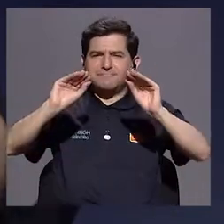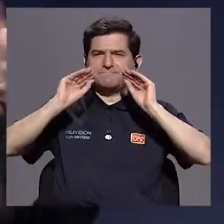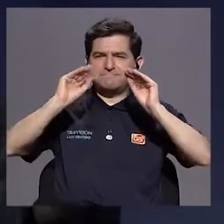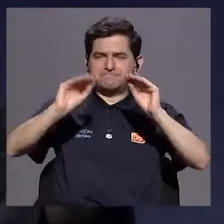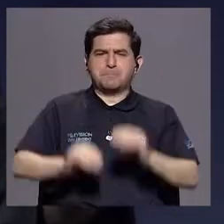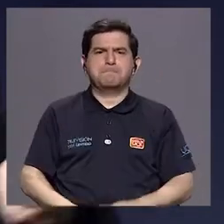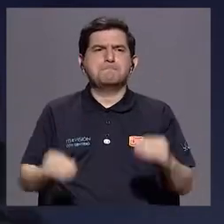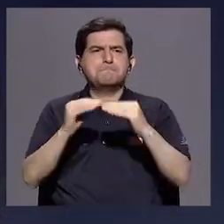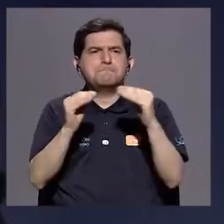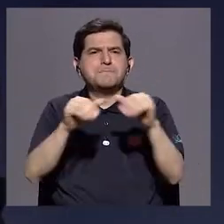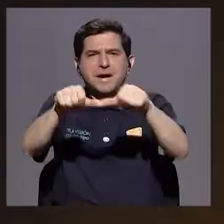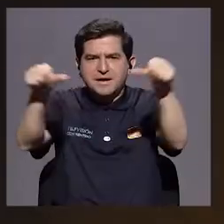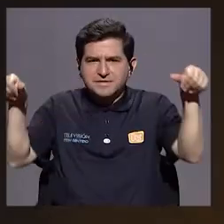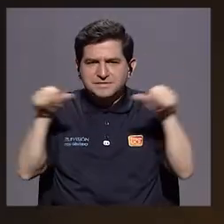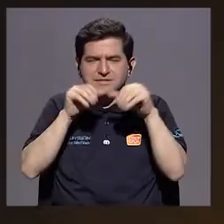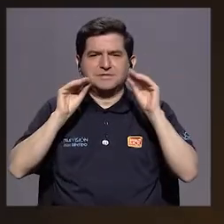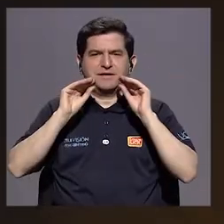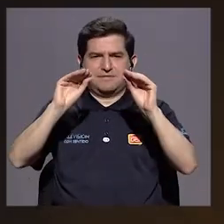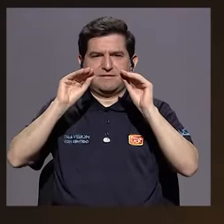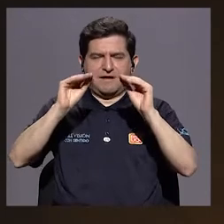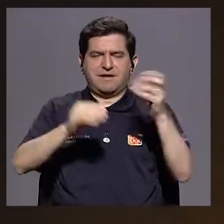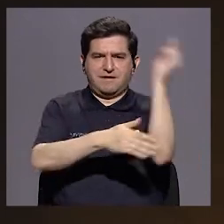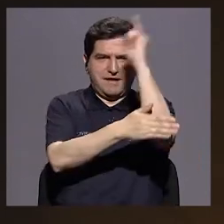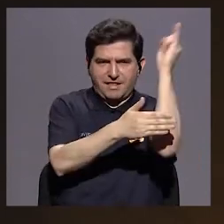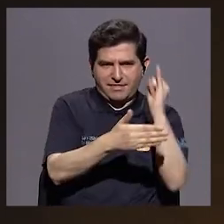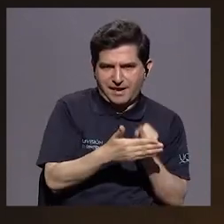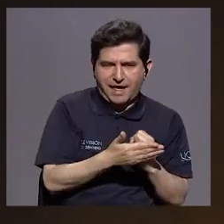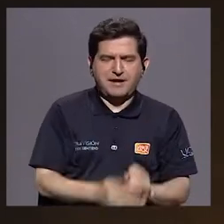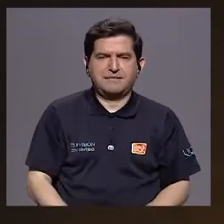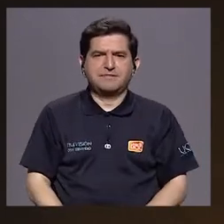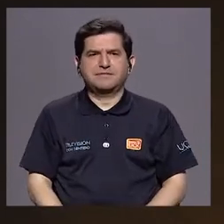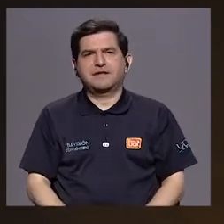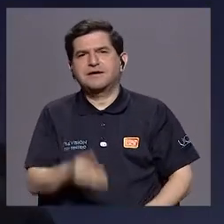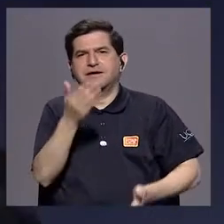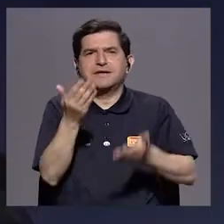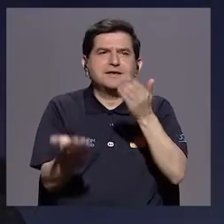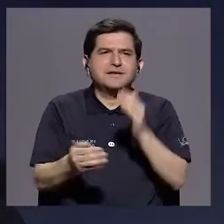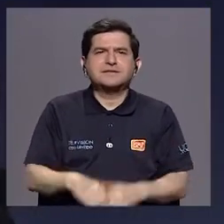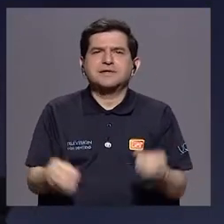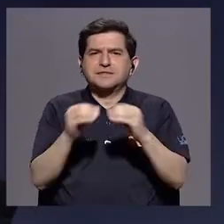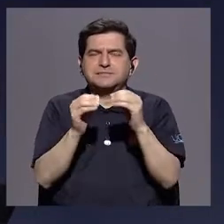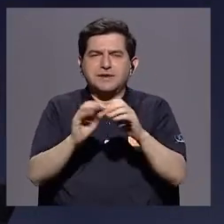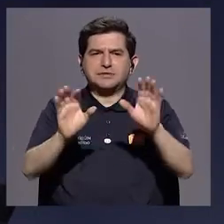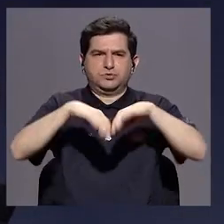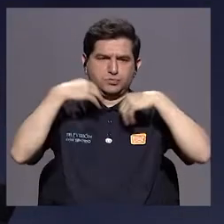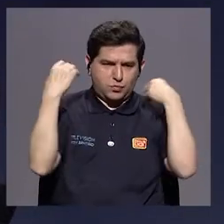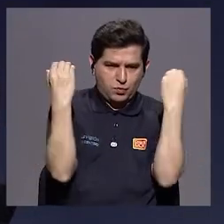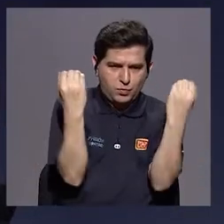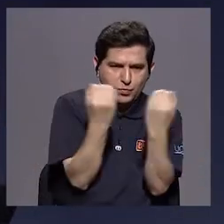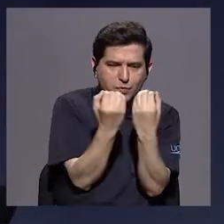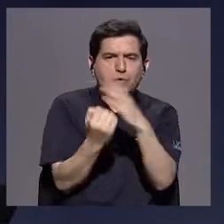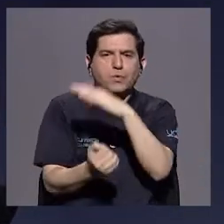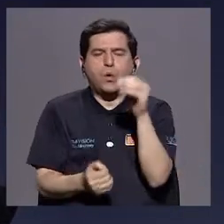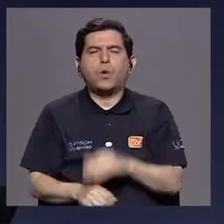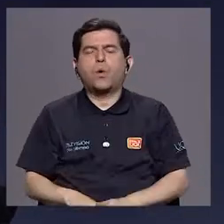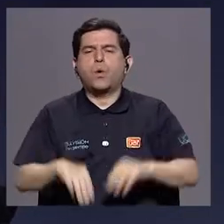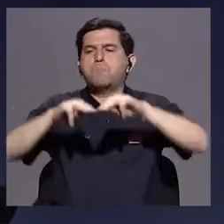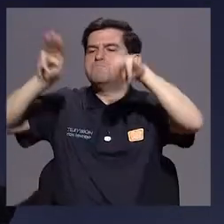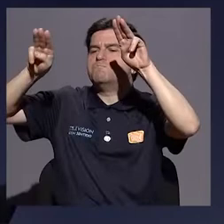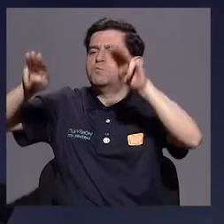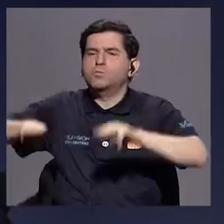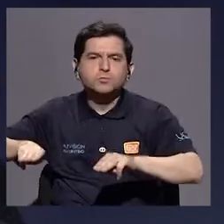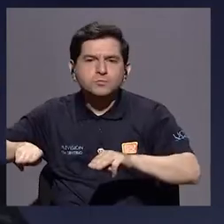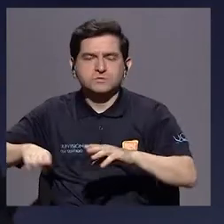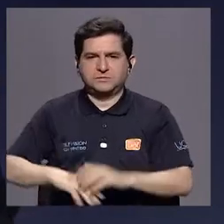vi como más en el lado académico del arte que algo más comulgar de organización o de museos o